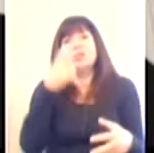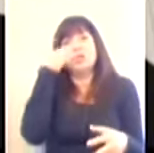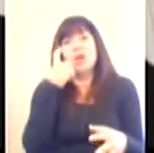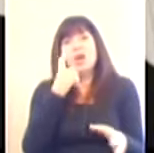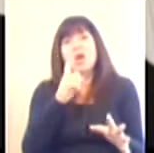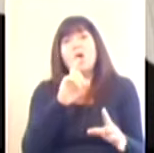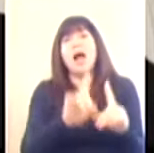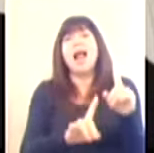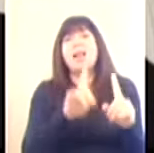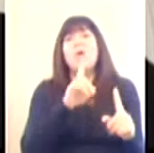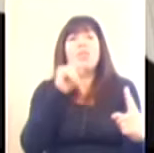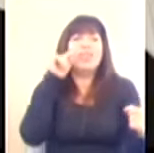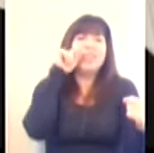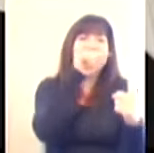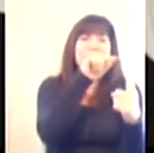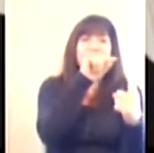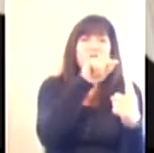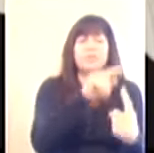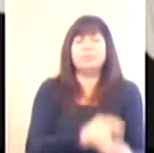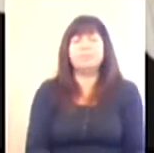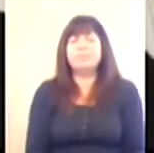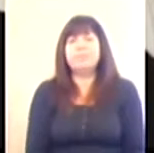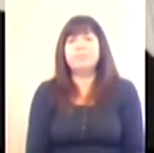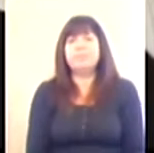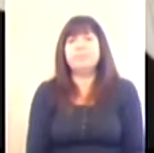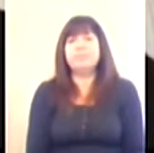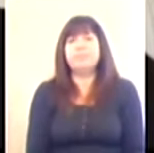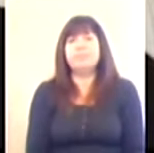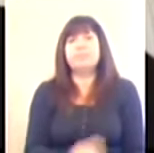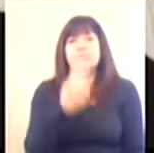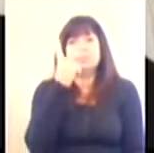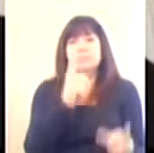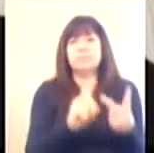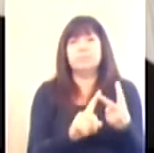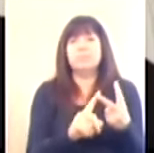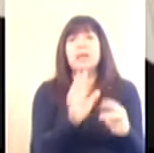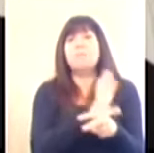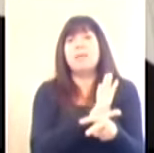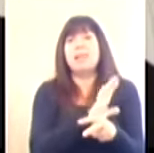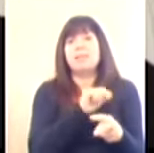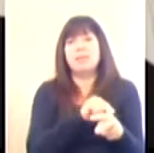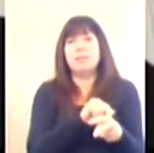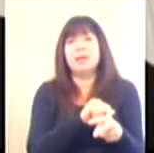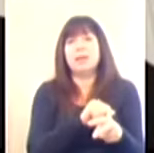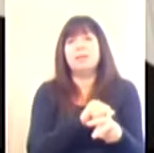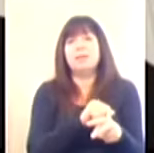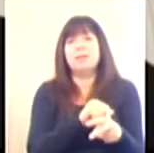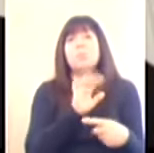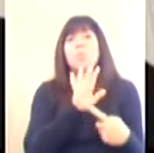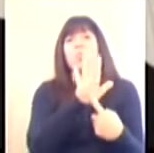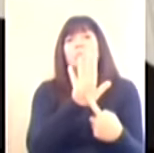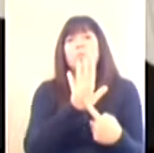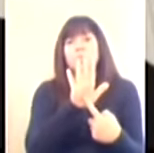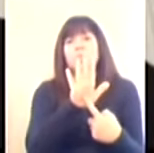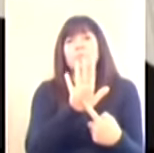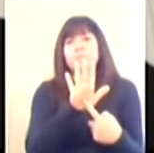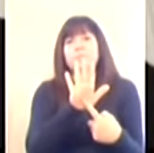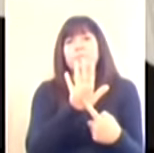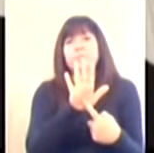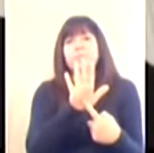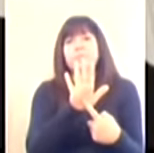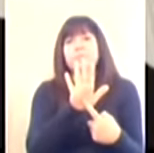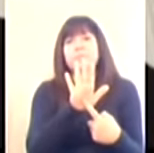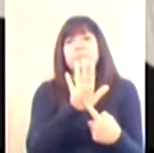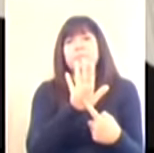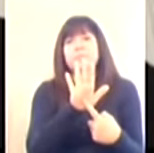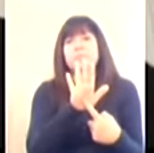que vaya en la dirección correcta. Lo segundo, yo creo que esta pandemia también ha puesto muy de manifiesto que